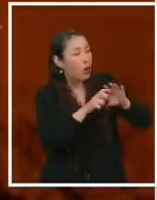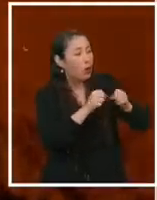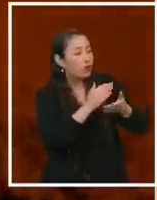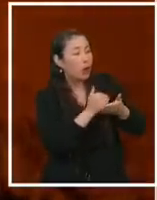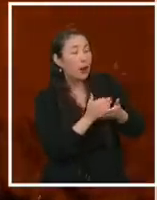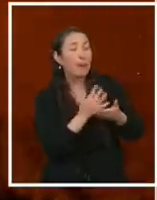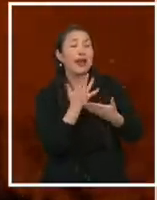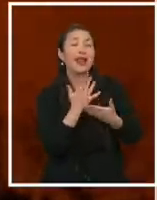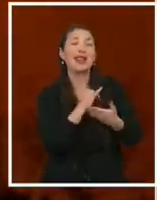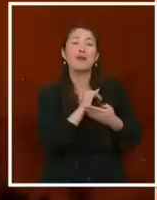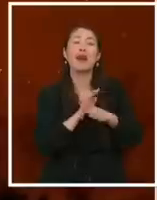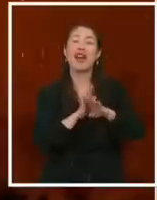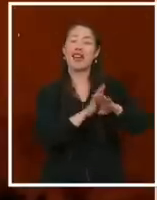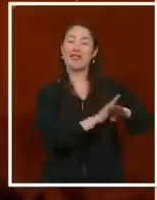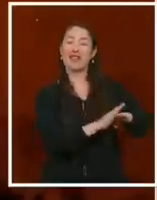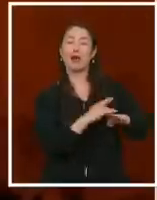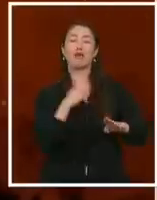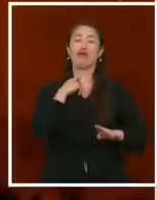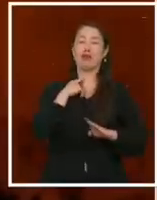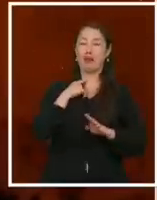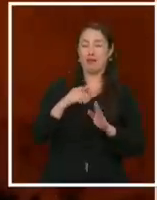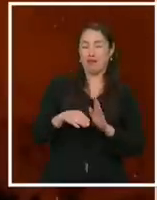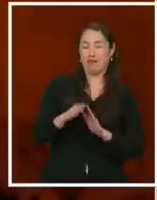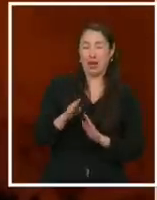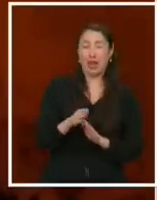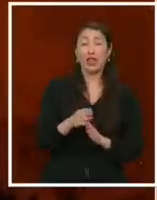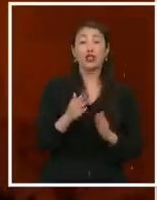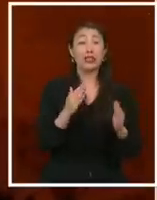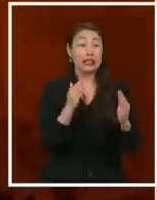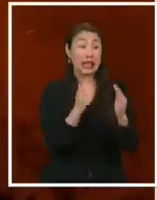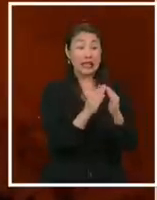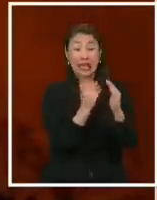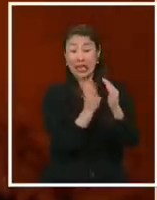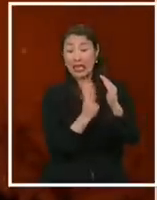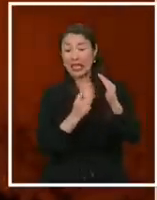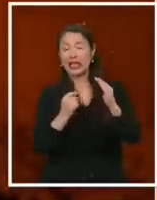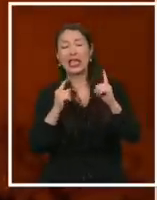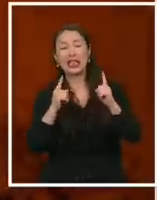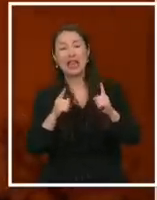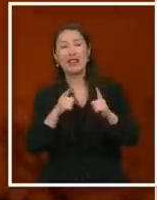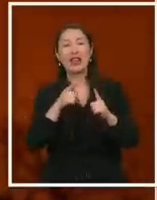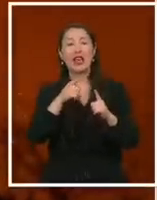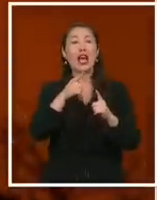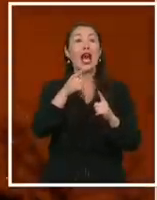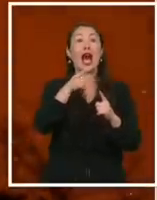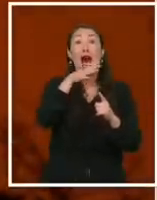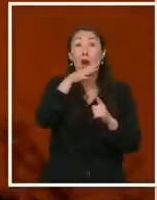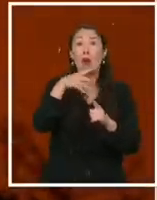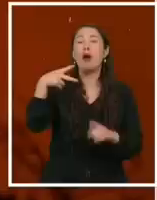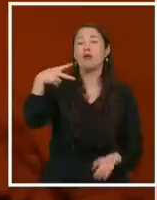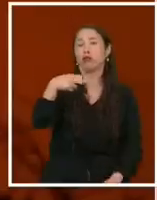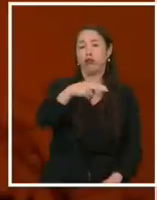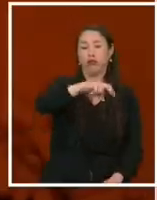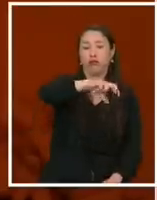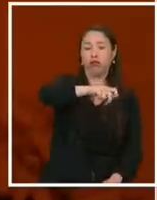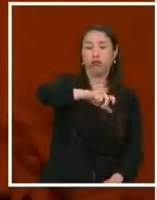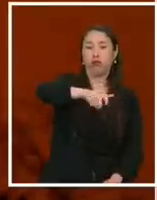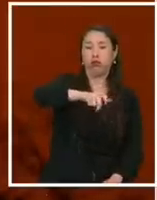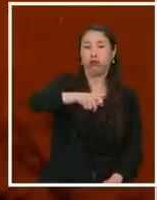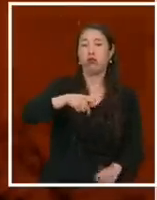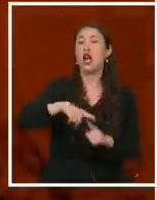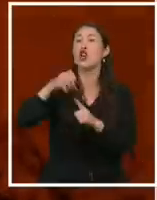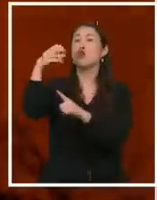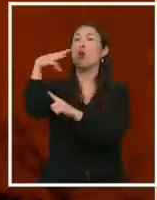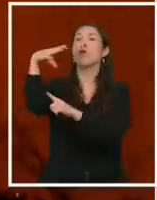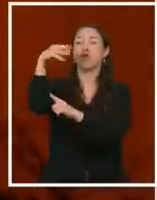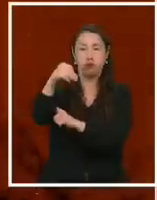para evitar algún tipo de daño mayor. Quienes evacúen sus casas deben cortar los suministros de agua, de luz, de gas, los elementos